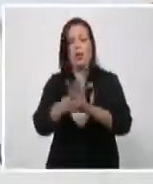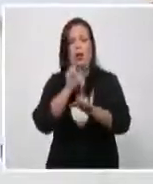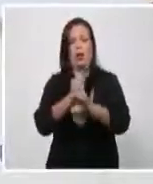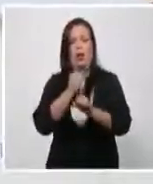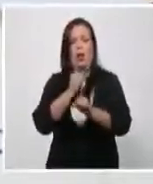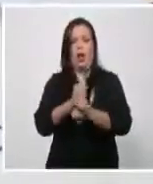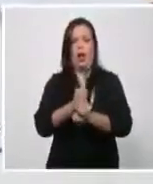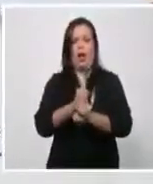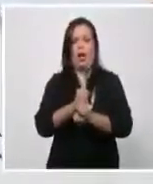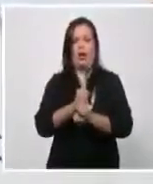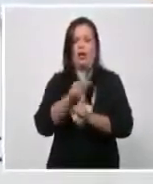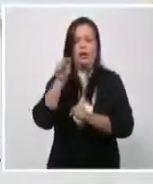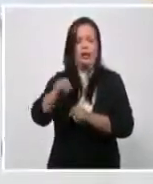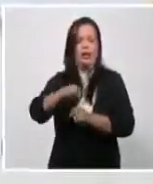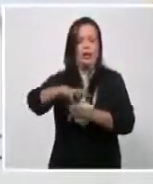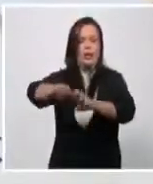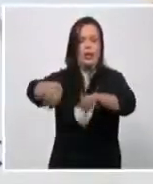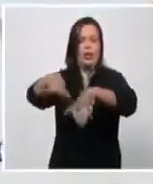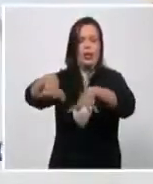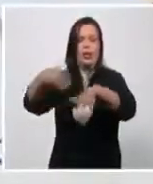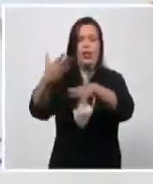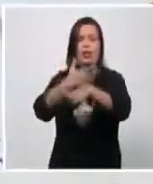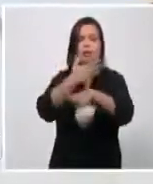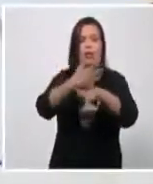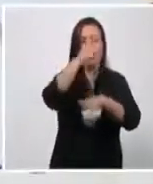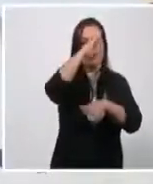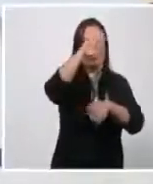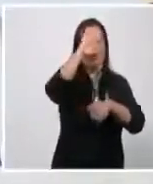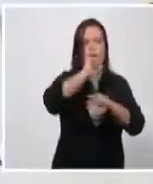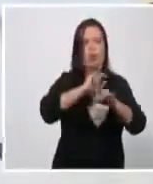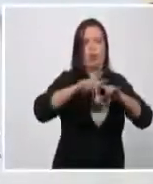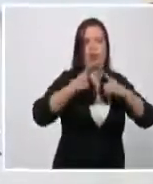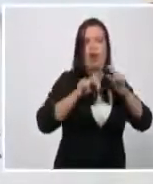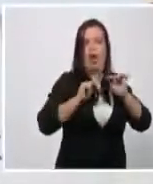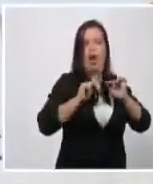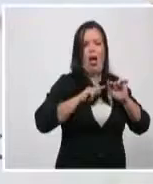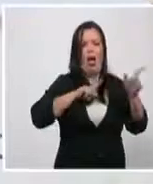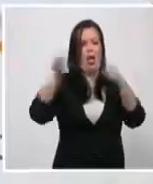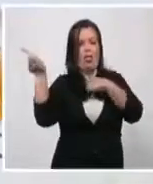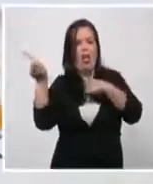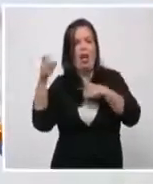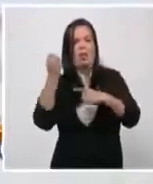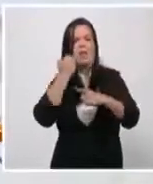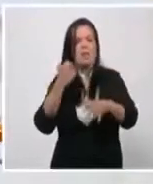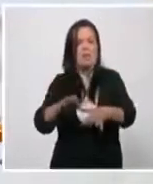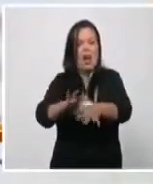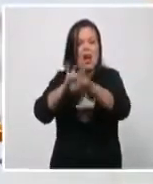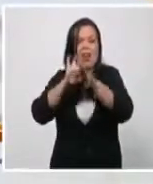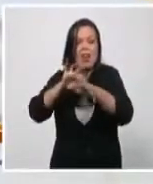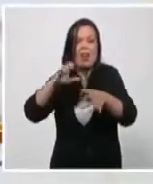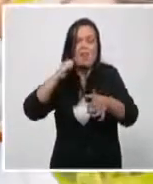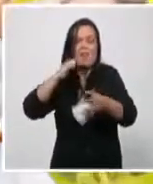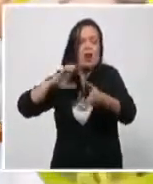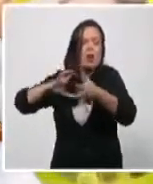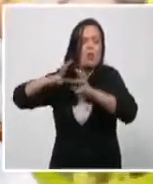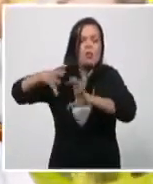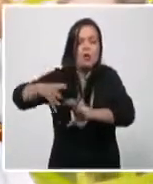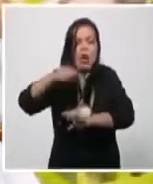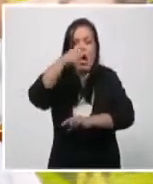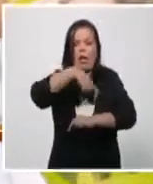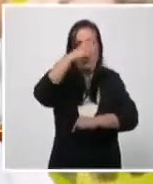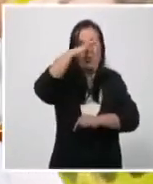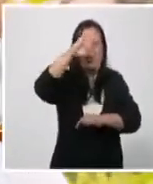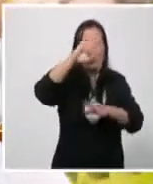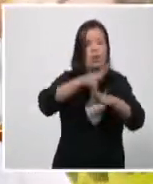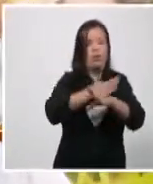atendido en Cuba. Es decir, el estado de esos pacientes era mucho más complejo, mucho más grave que el que nosotros habíamos vivido aquí en Cuba. La labor que